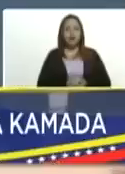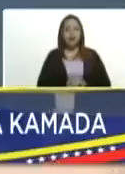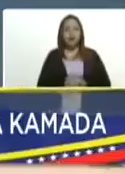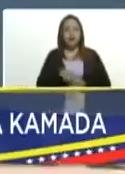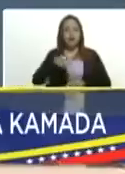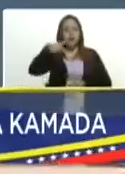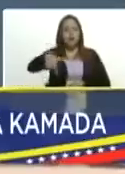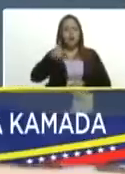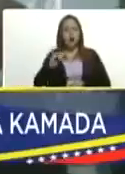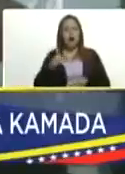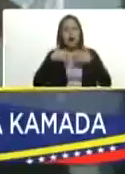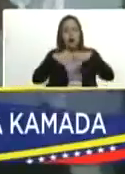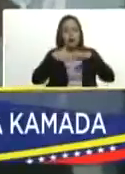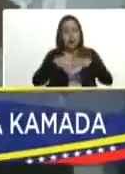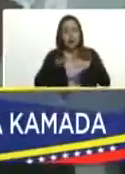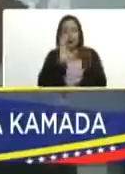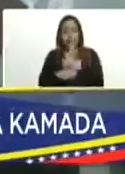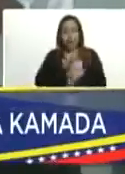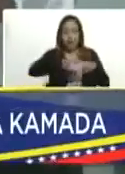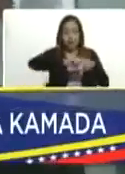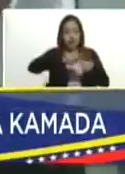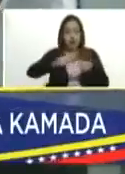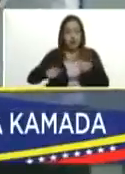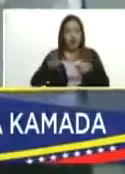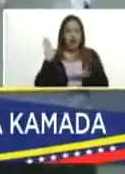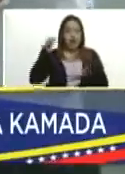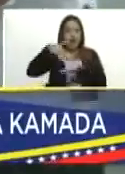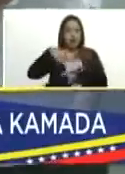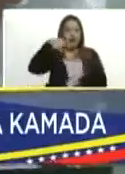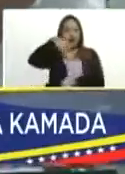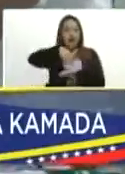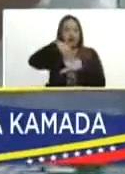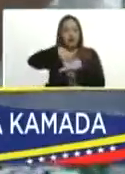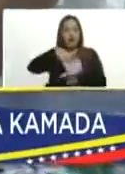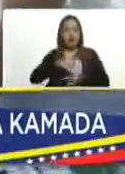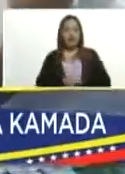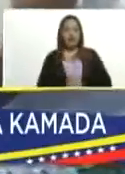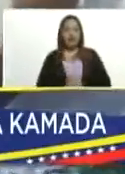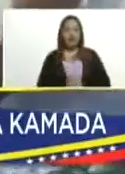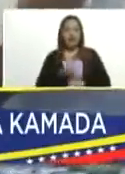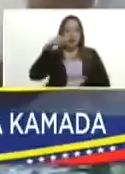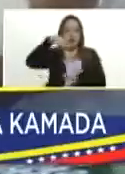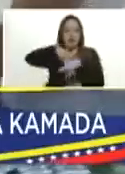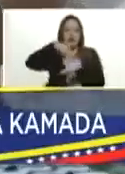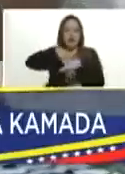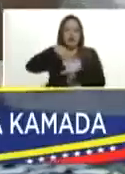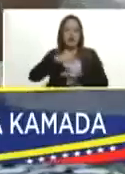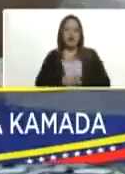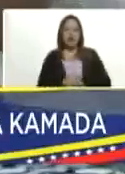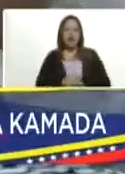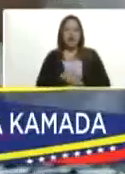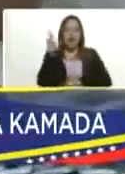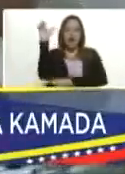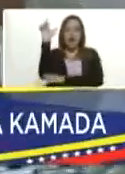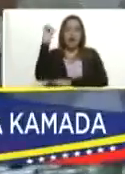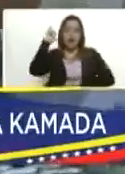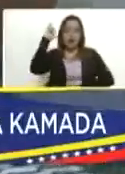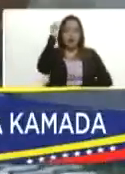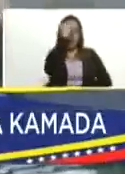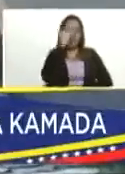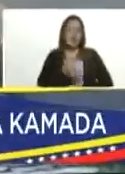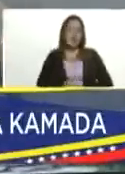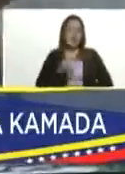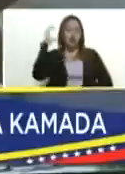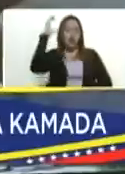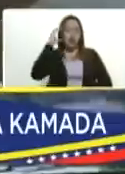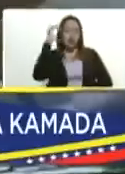con plantas conserveras en los estados Aragua, Carabobo, Miranda, Lara y Yaracuy, con una